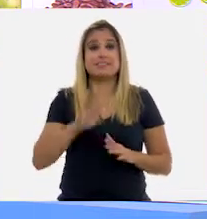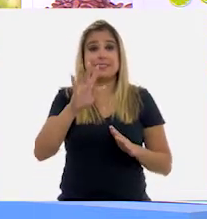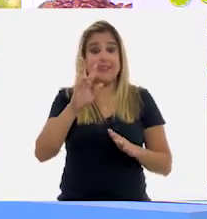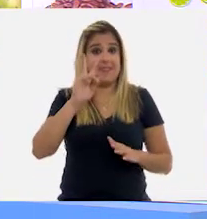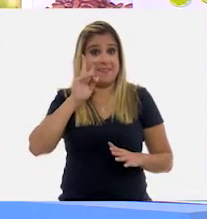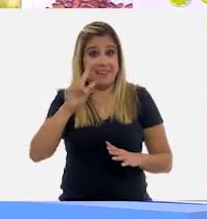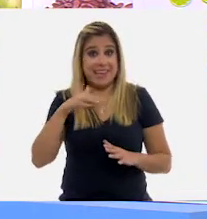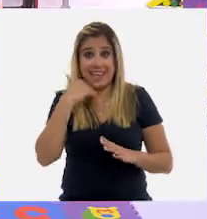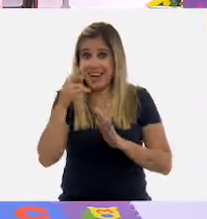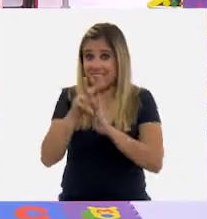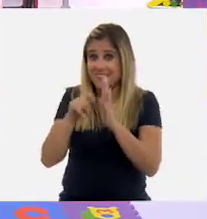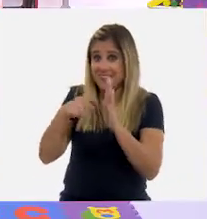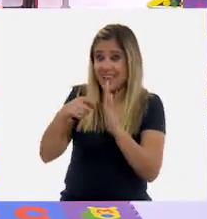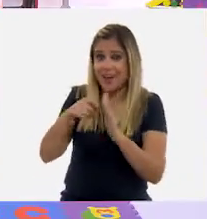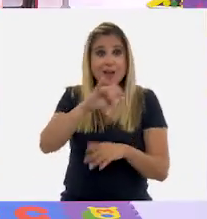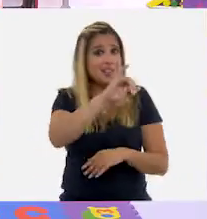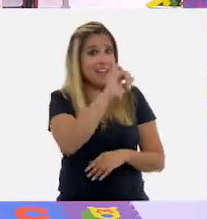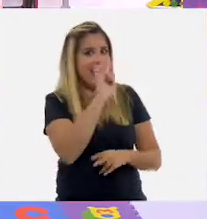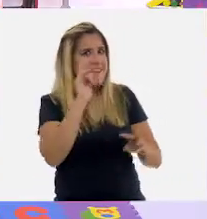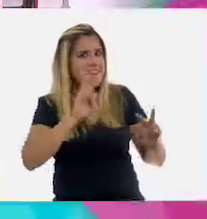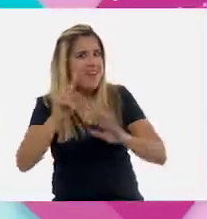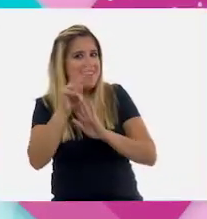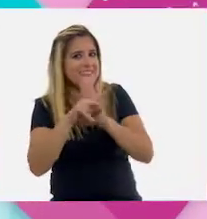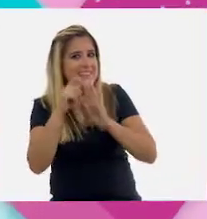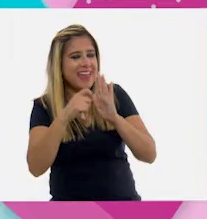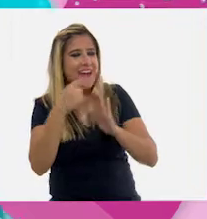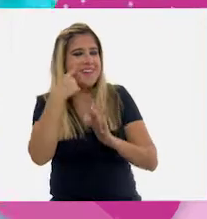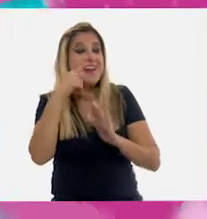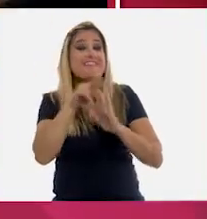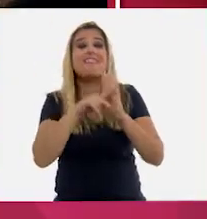¿Vamos Perfecto. A verlo, Pepe? ¡Vamos a verlo! ¡Yo claro quiero verlo! Sí. ¡Vamos!